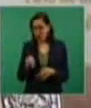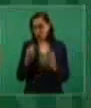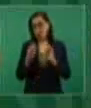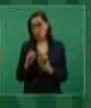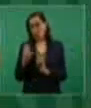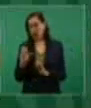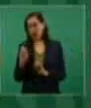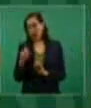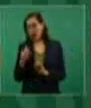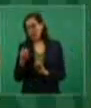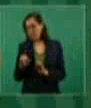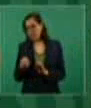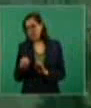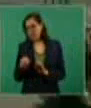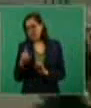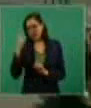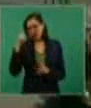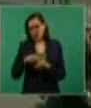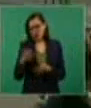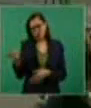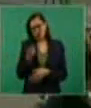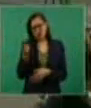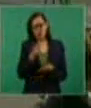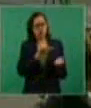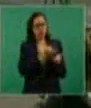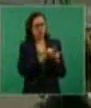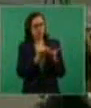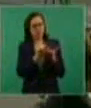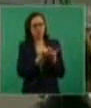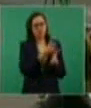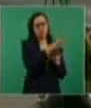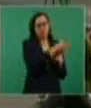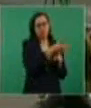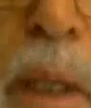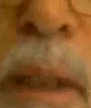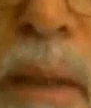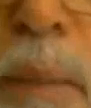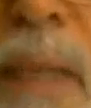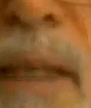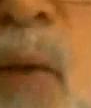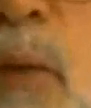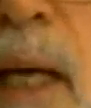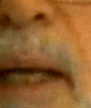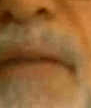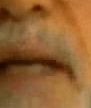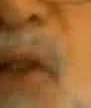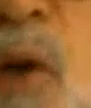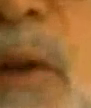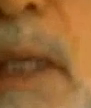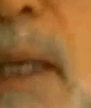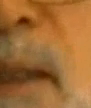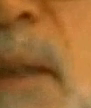y determinar si procede alguna sanción. Y además, bueno, determinar si hay